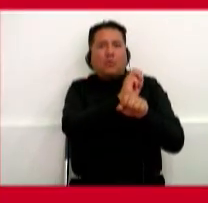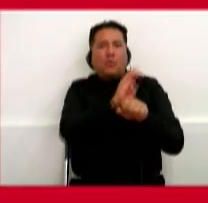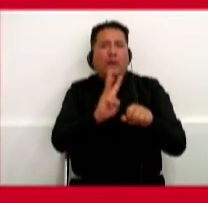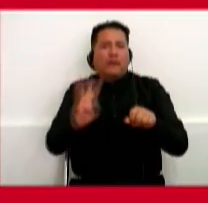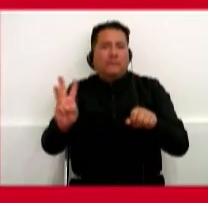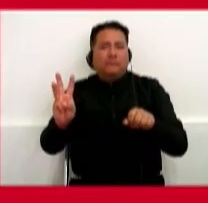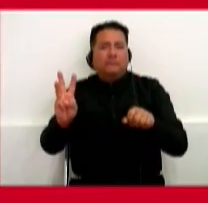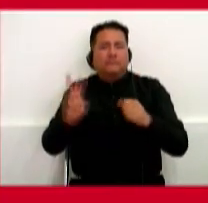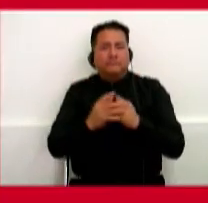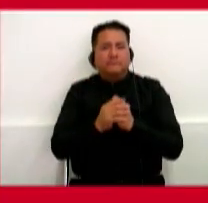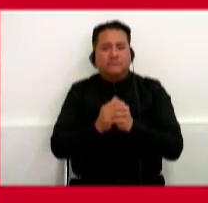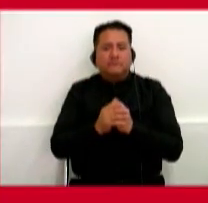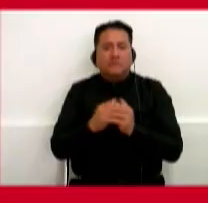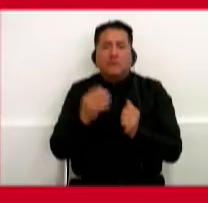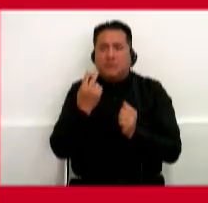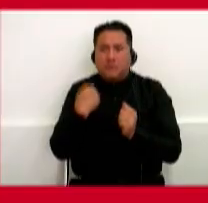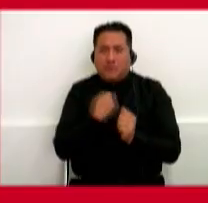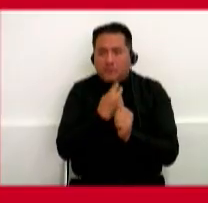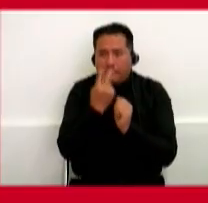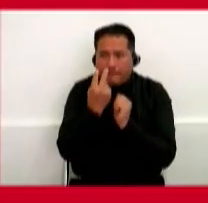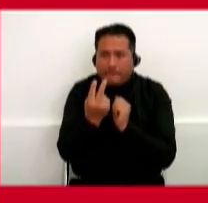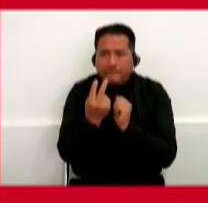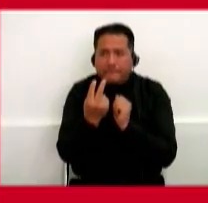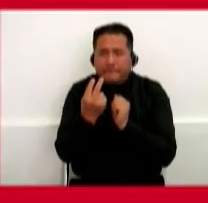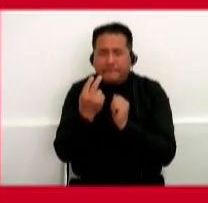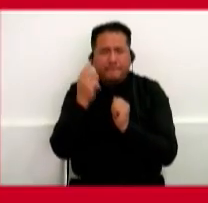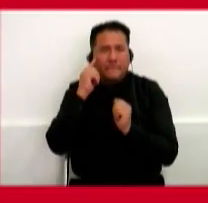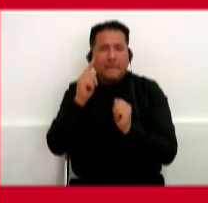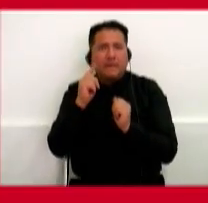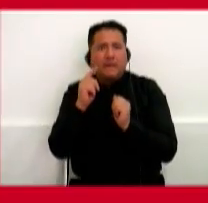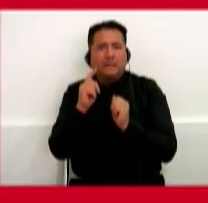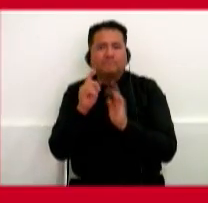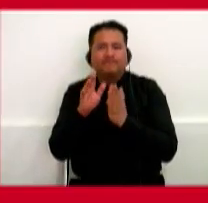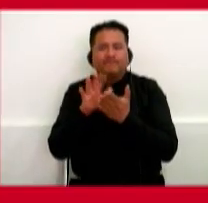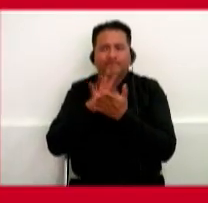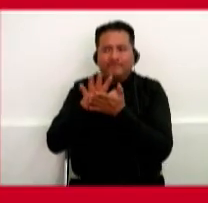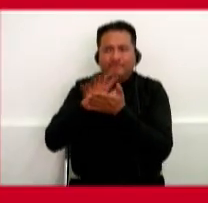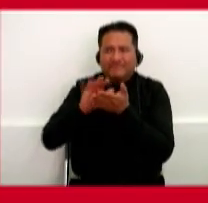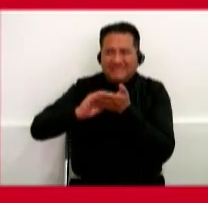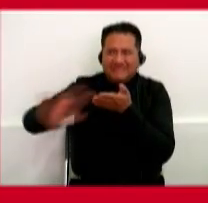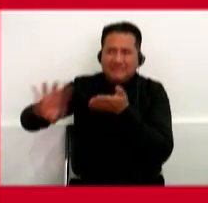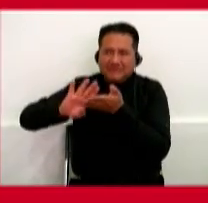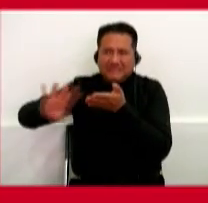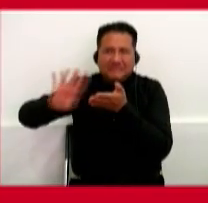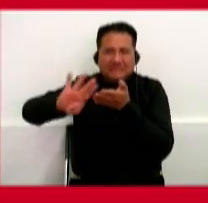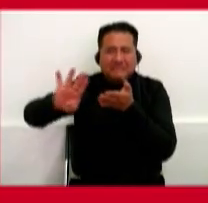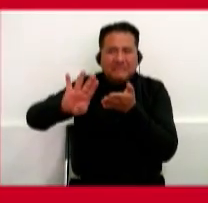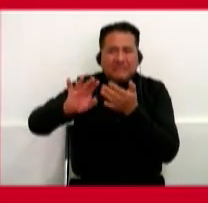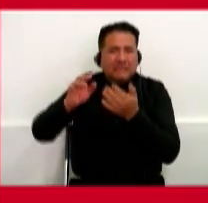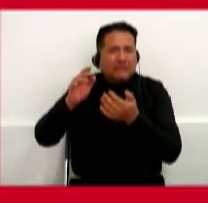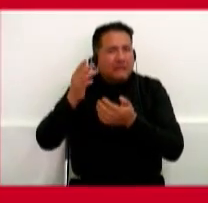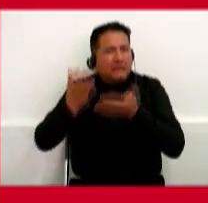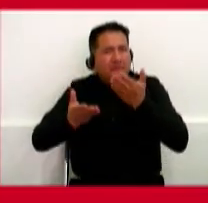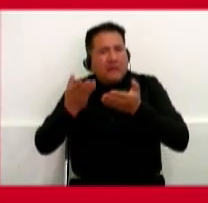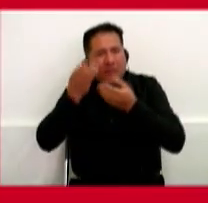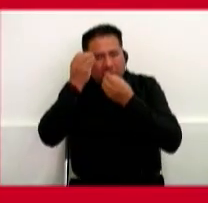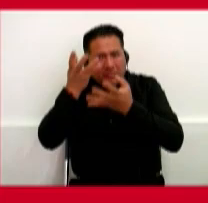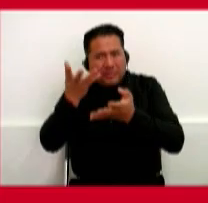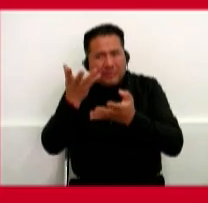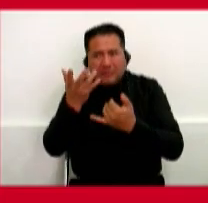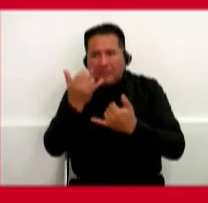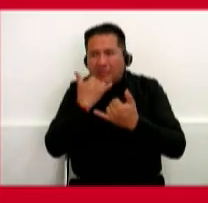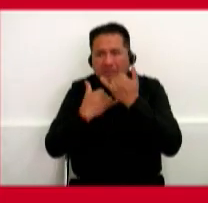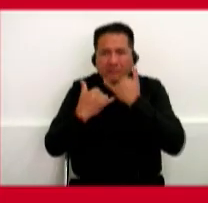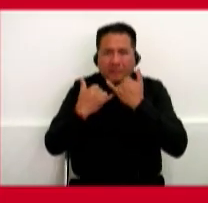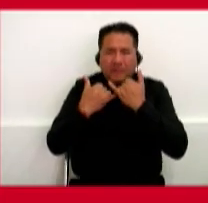de datos, justamente genera un filtro de la data para poder eliminar la data que quizás no tiene sentido por algún